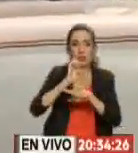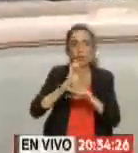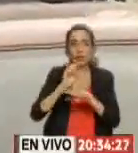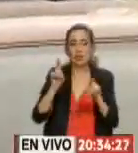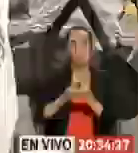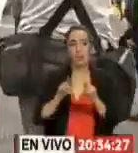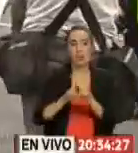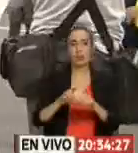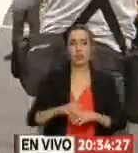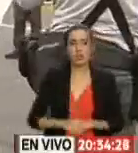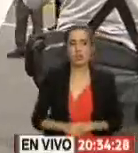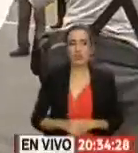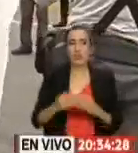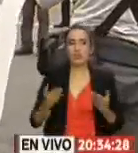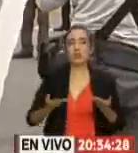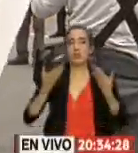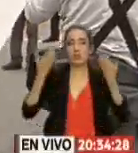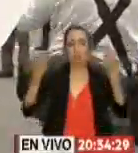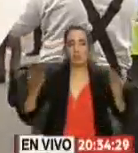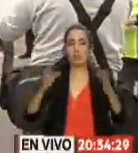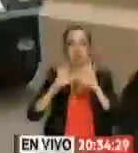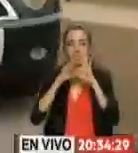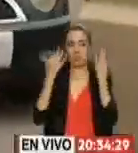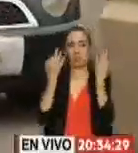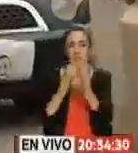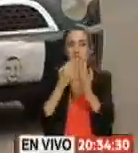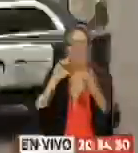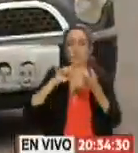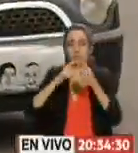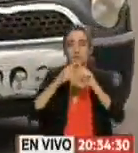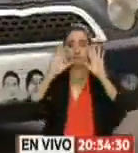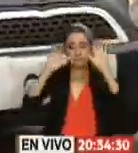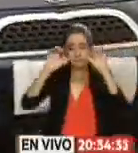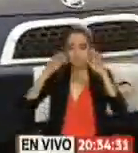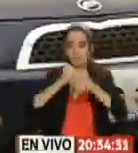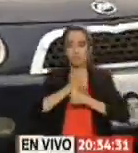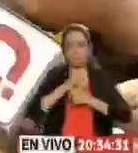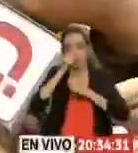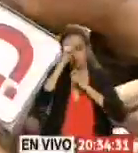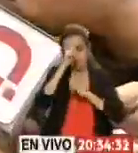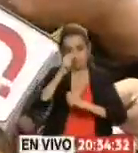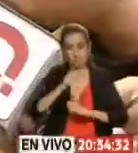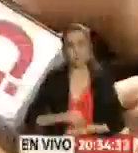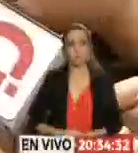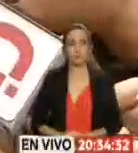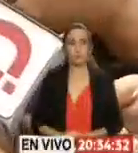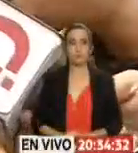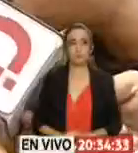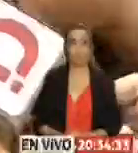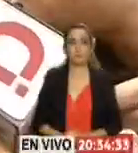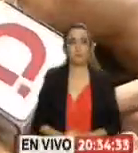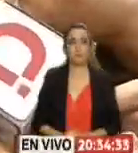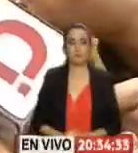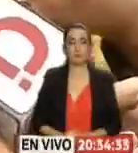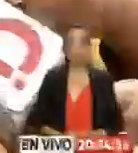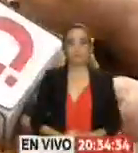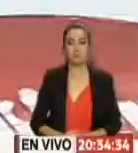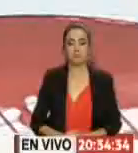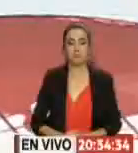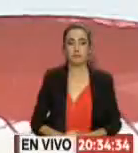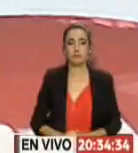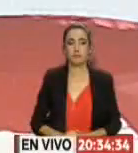forma en su país, donde los esperaban familiares y amigos para despedirse con merecidos homenajes. Sofía Montoya,